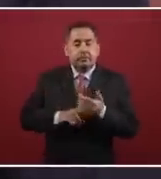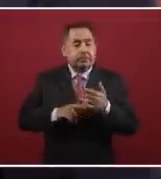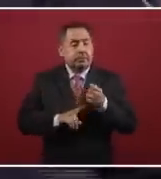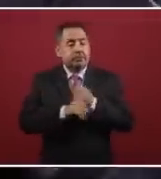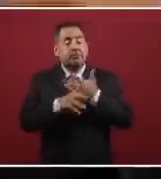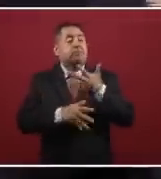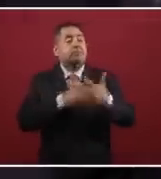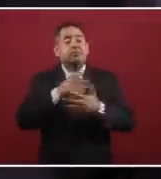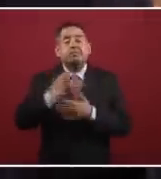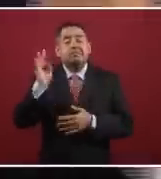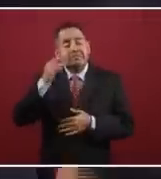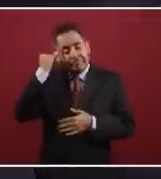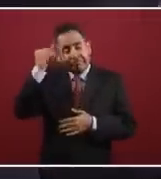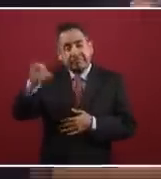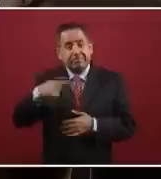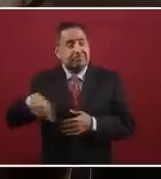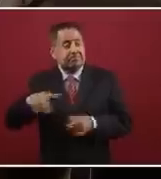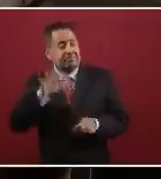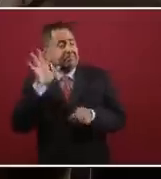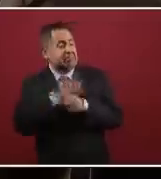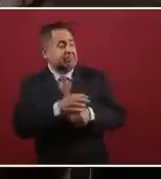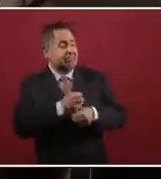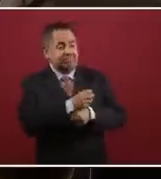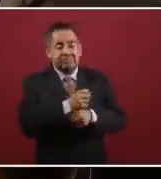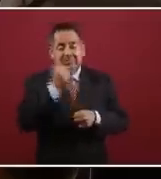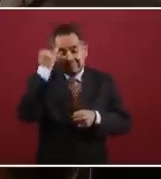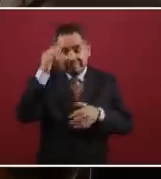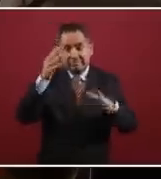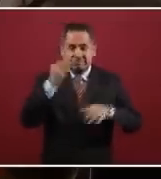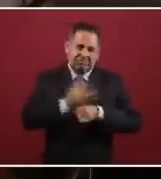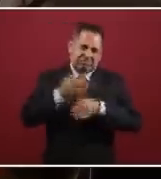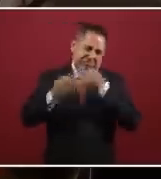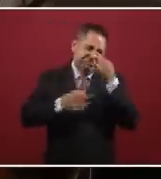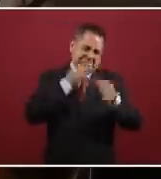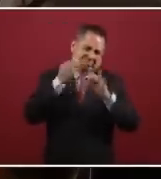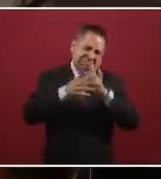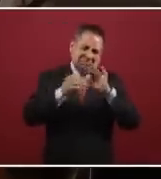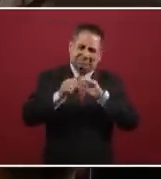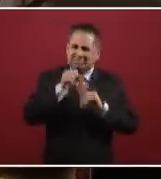violencia, imagínense la lluvia de comunicados